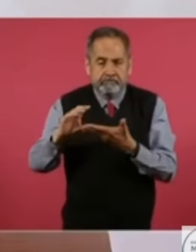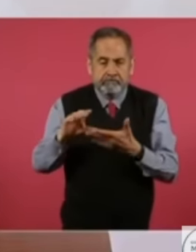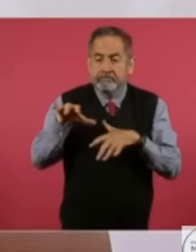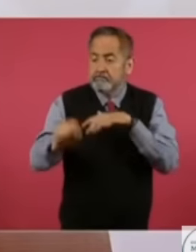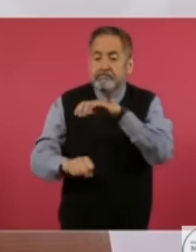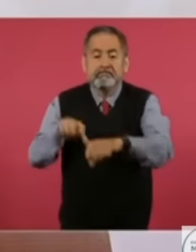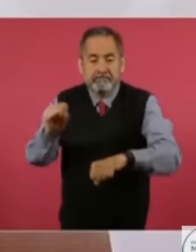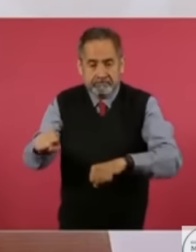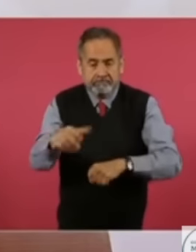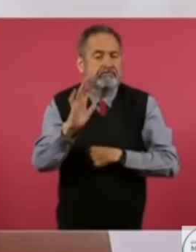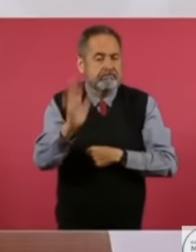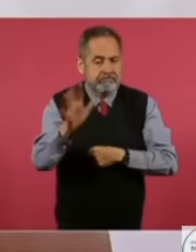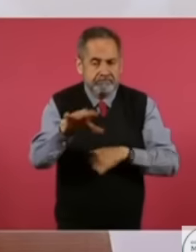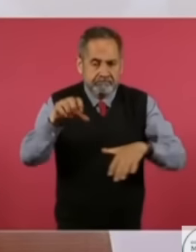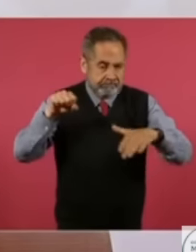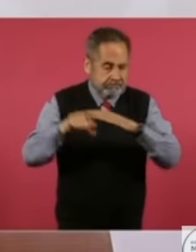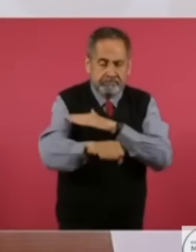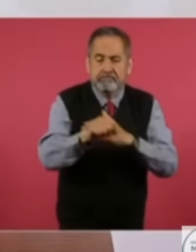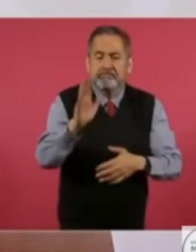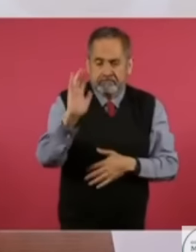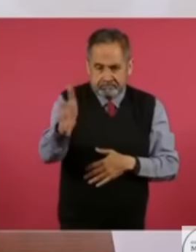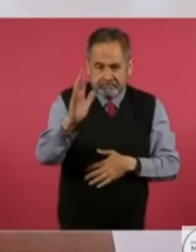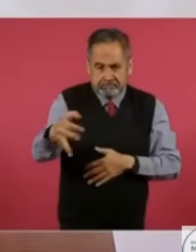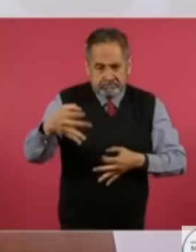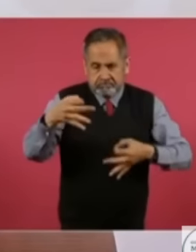detenidos por este caso,